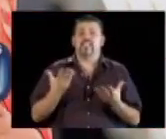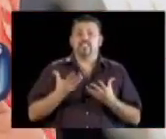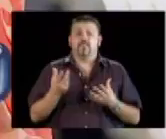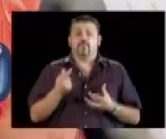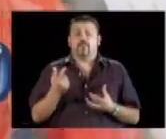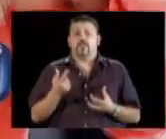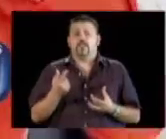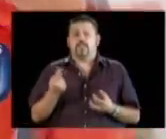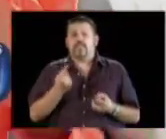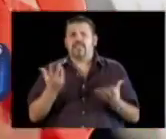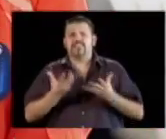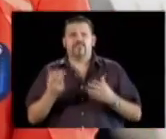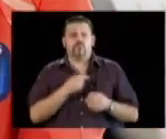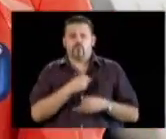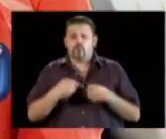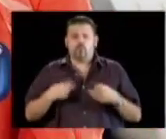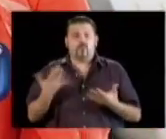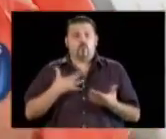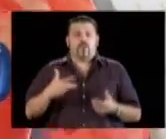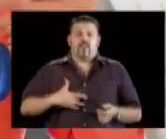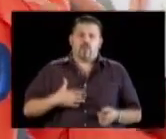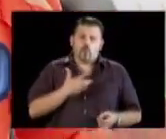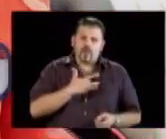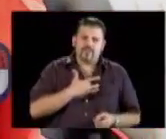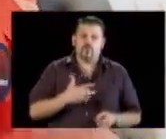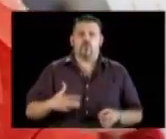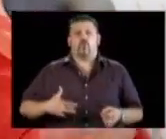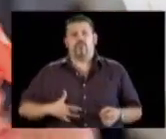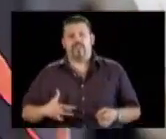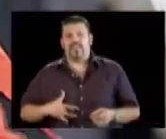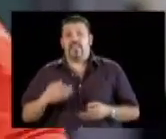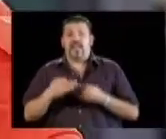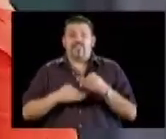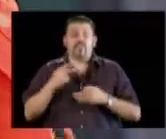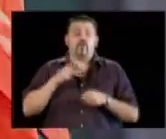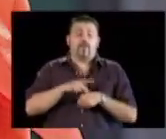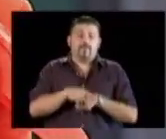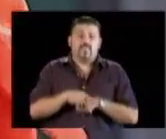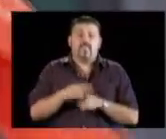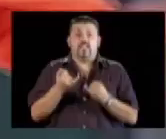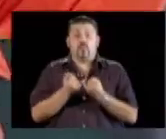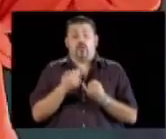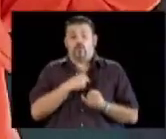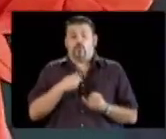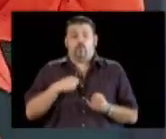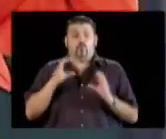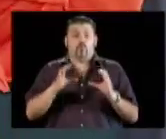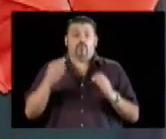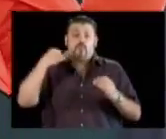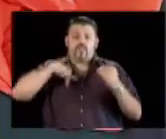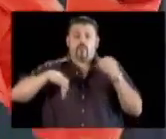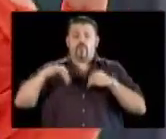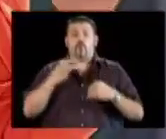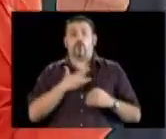órganos internos, también debemos de cuidarnos la parte externa, la piel, desde los pies